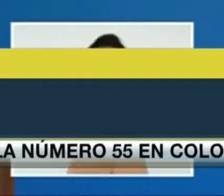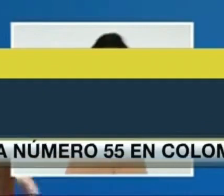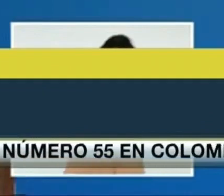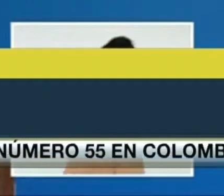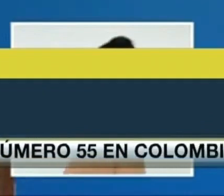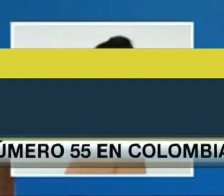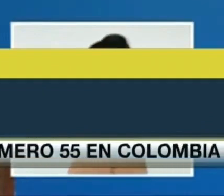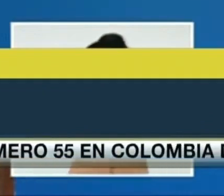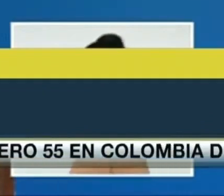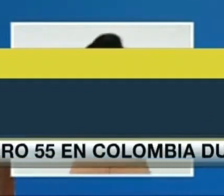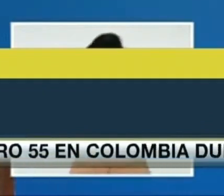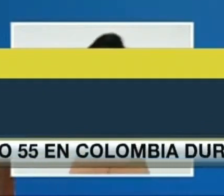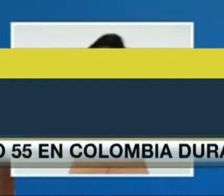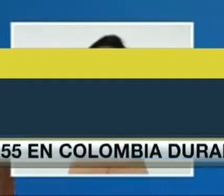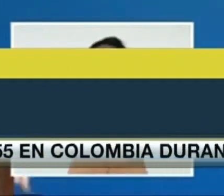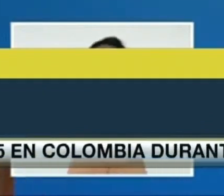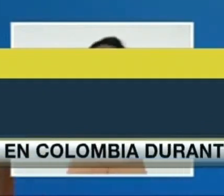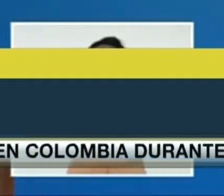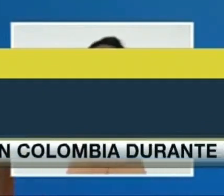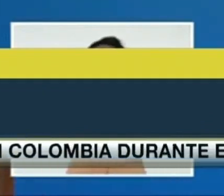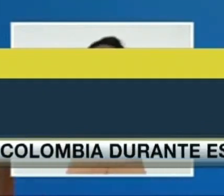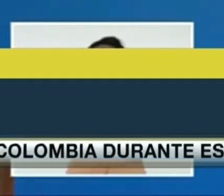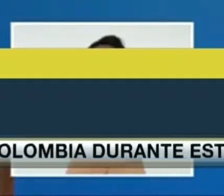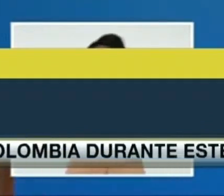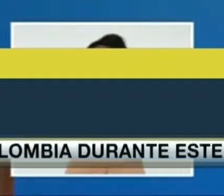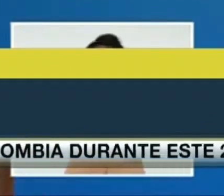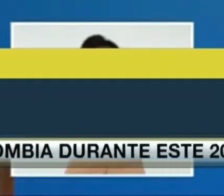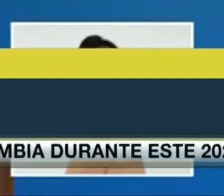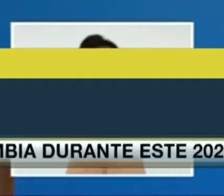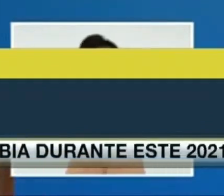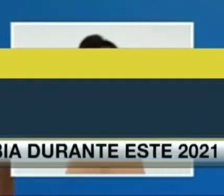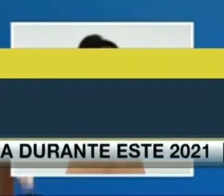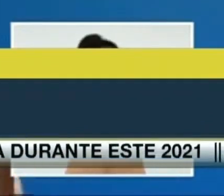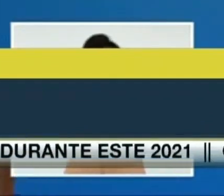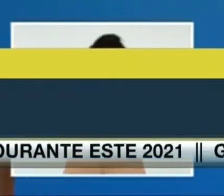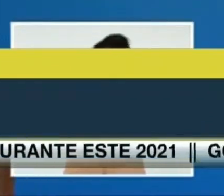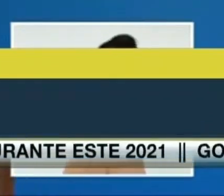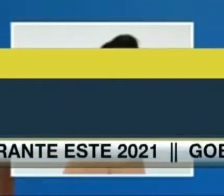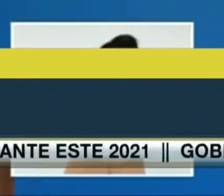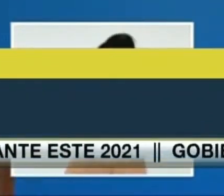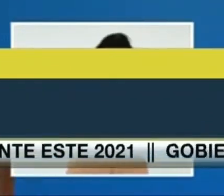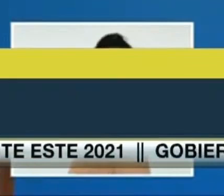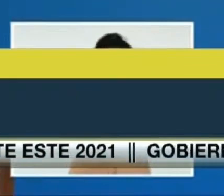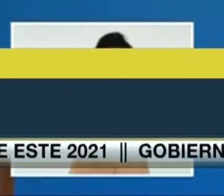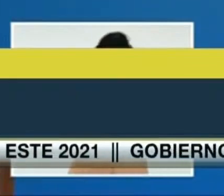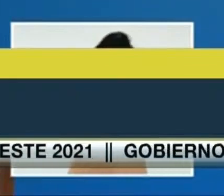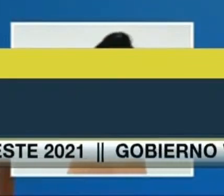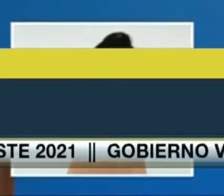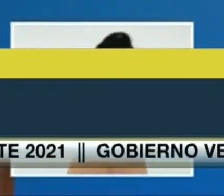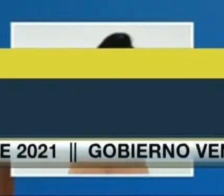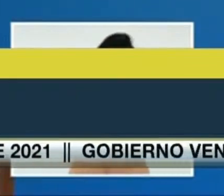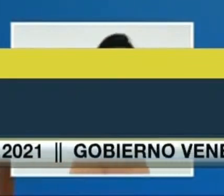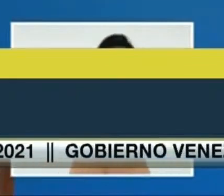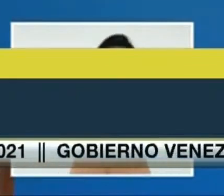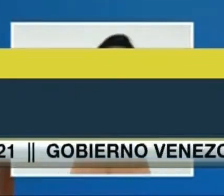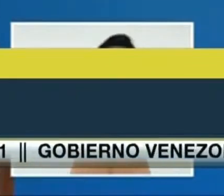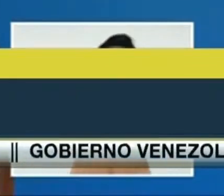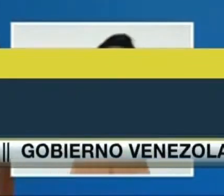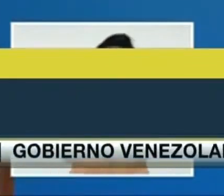de violencia y vandalismo que se produjeron de manera